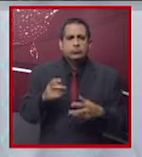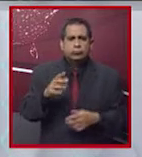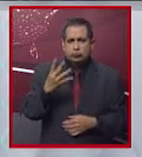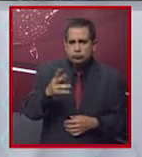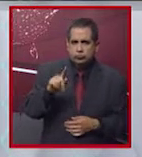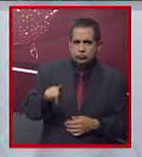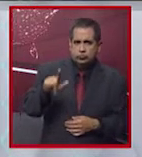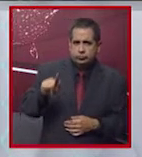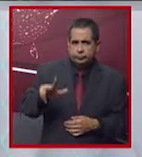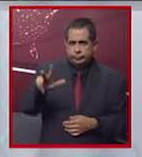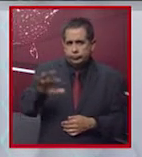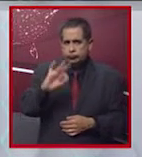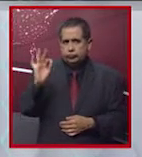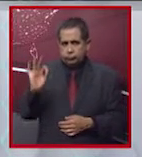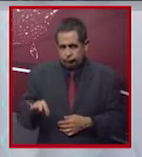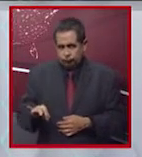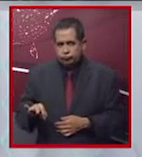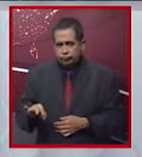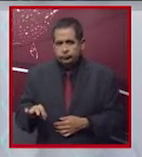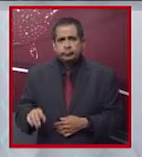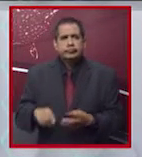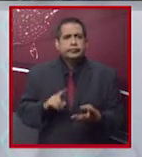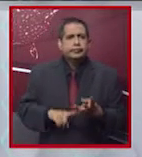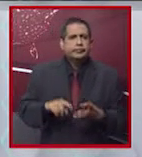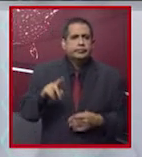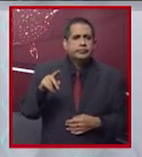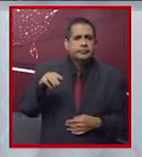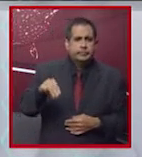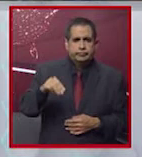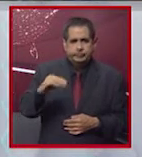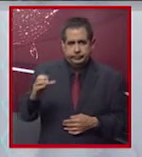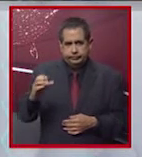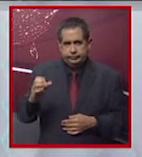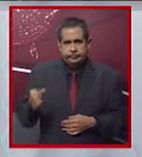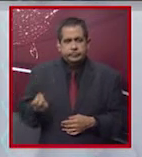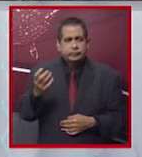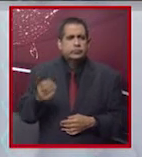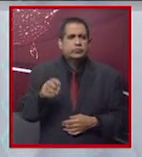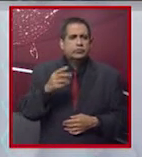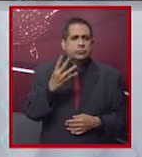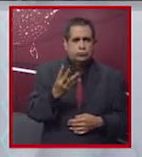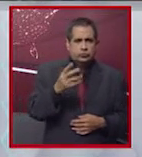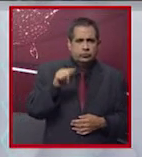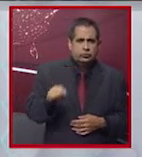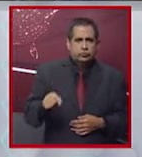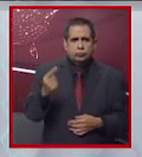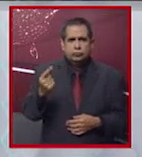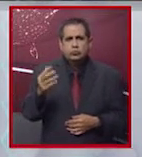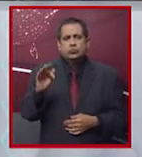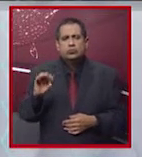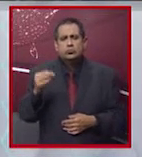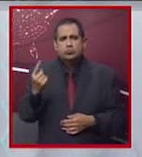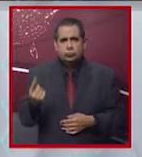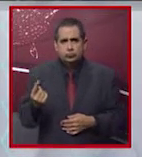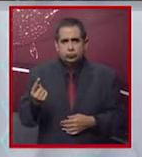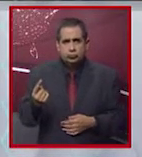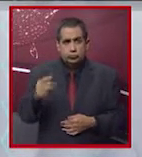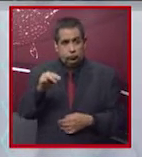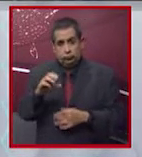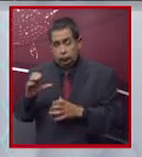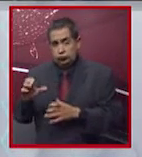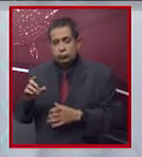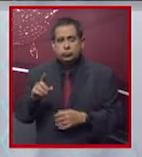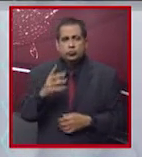el 4.78% de la votación total. El Partido Movimiento Ciudadano obtuvo en este caso, el Movimiento